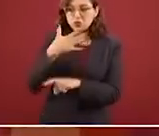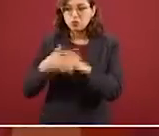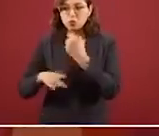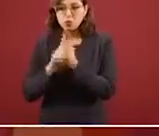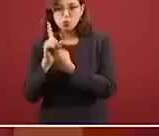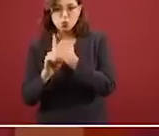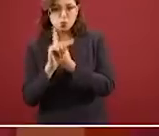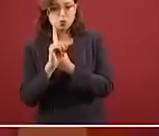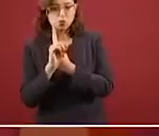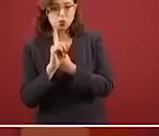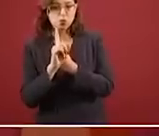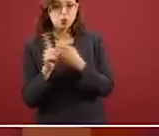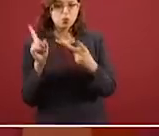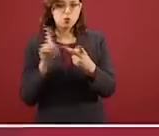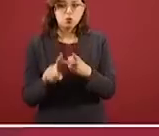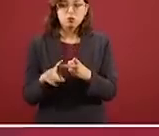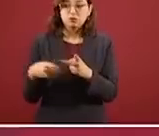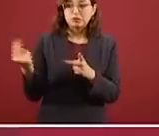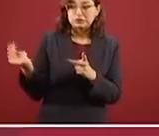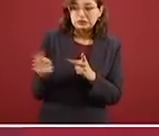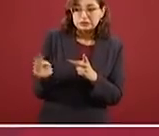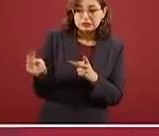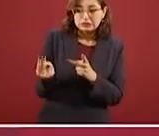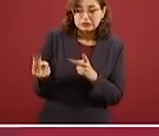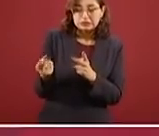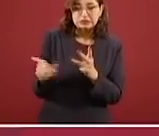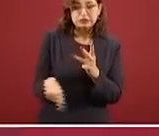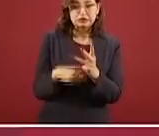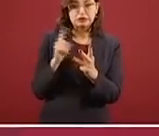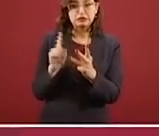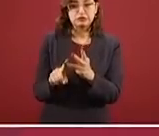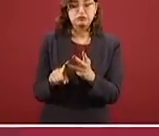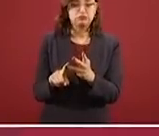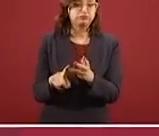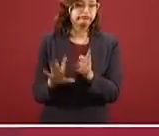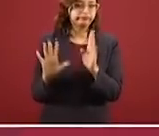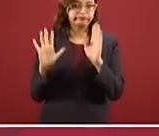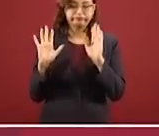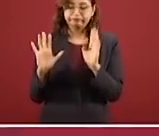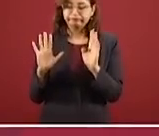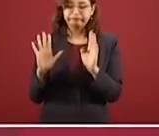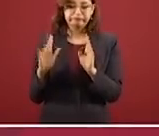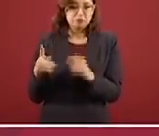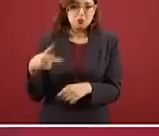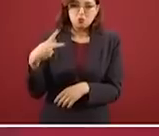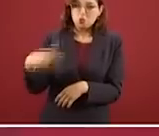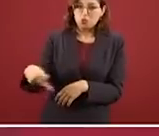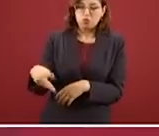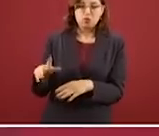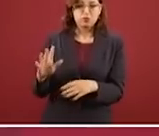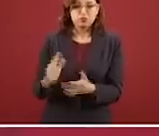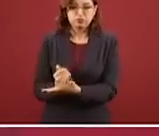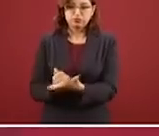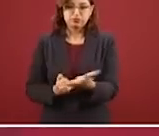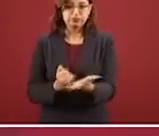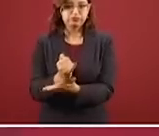a sus necesidades, y defina su política. Por